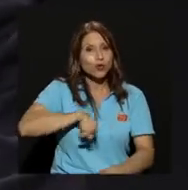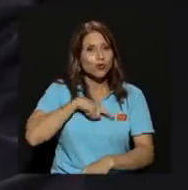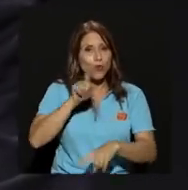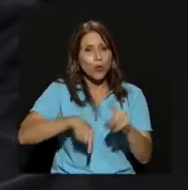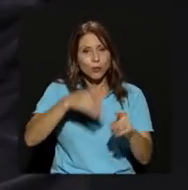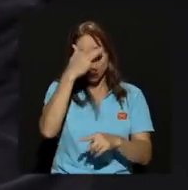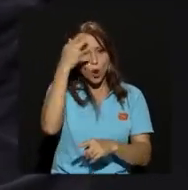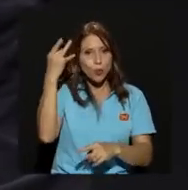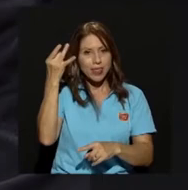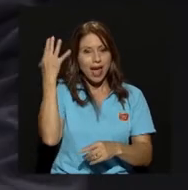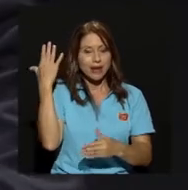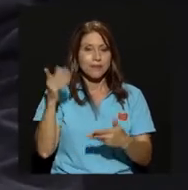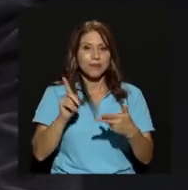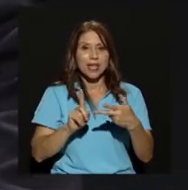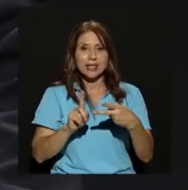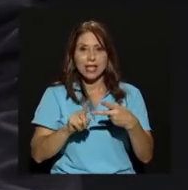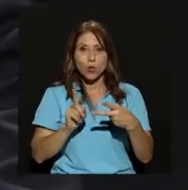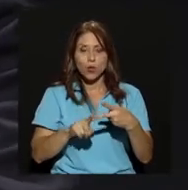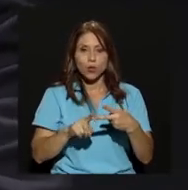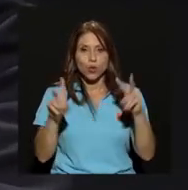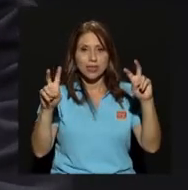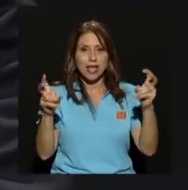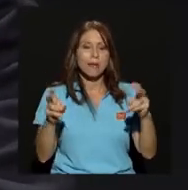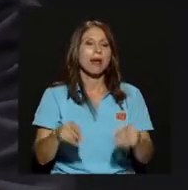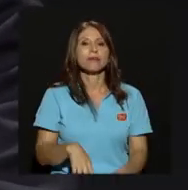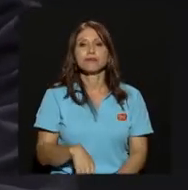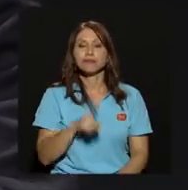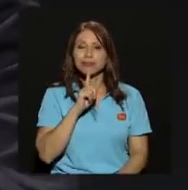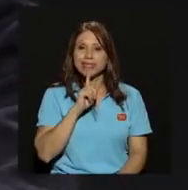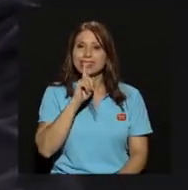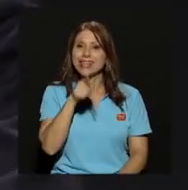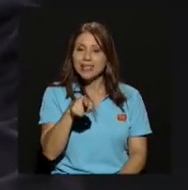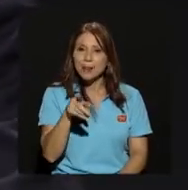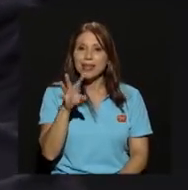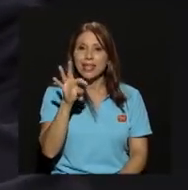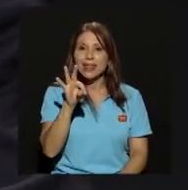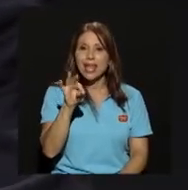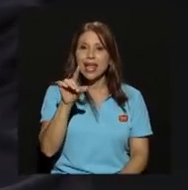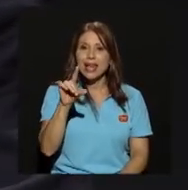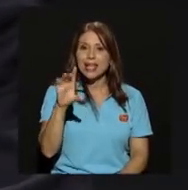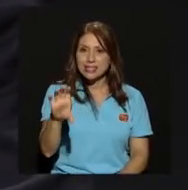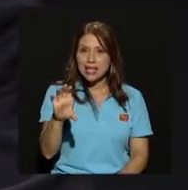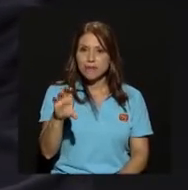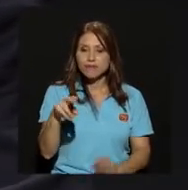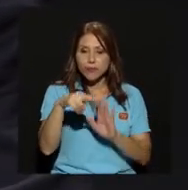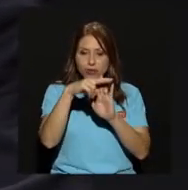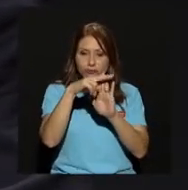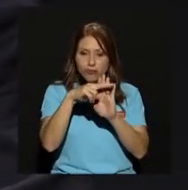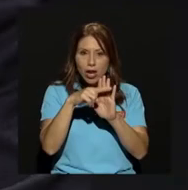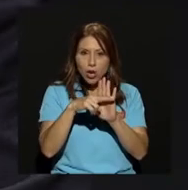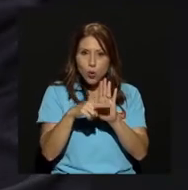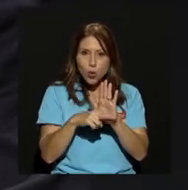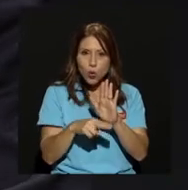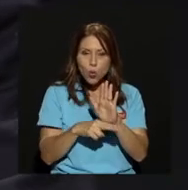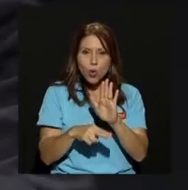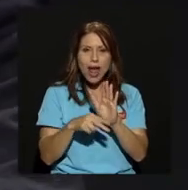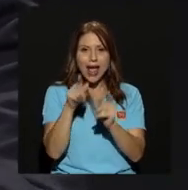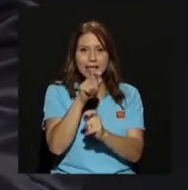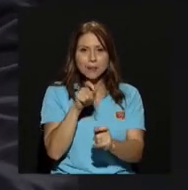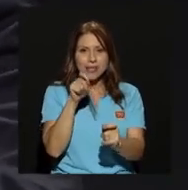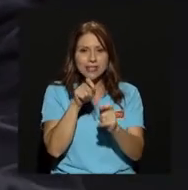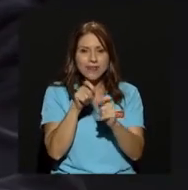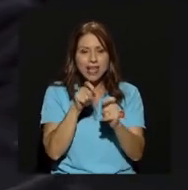segundo tema es que ciertamente el tlc regula de manera mucho más específica